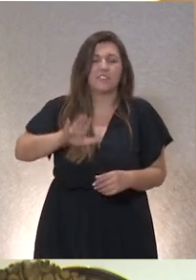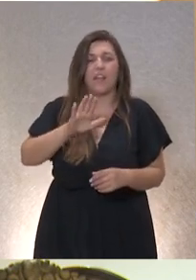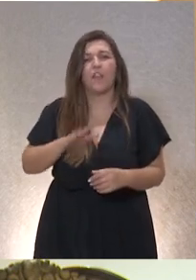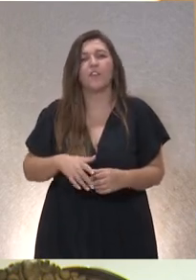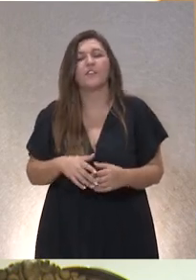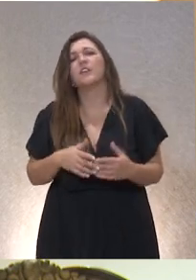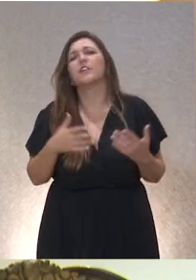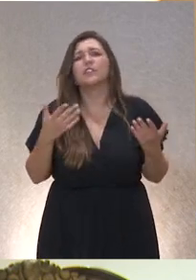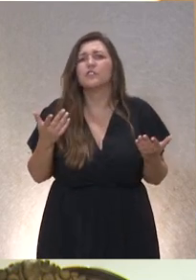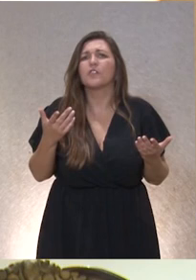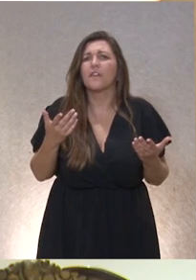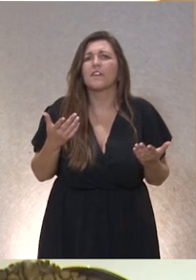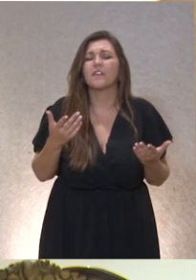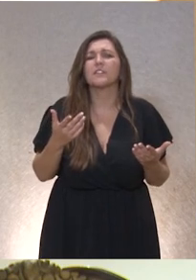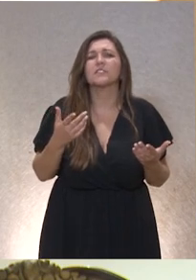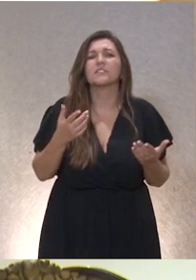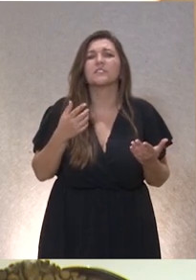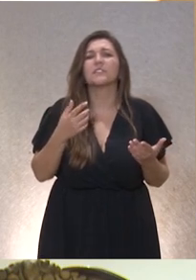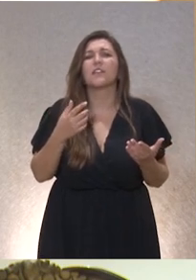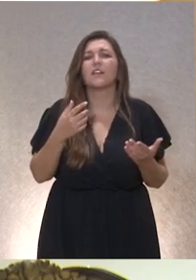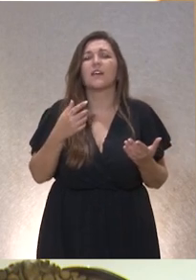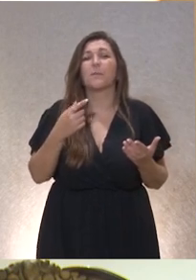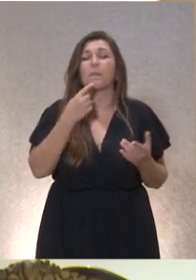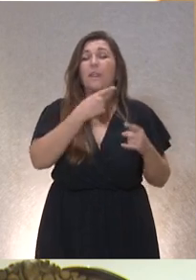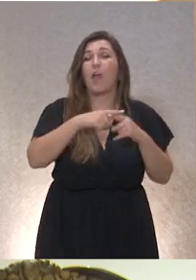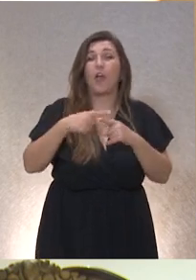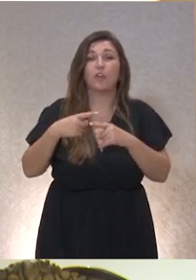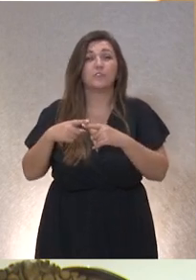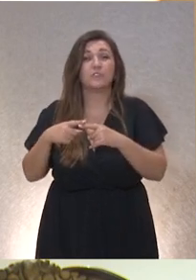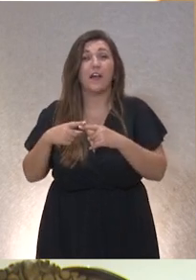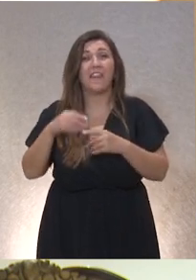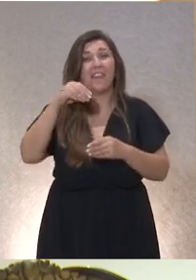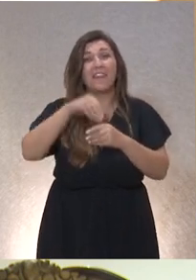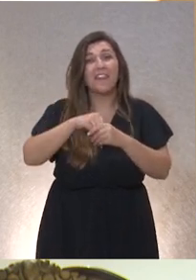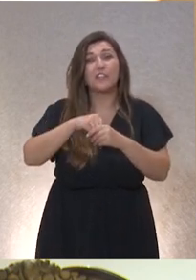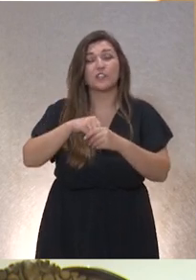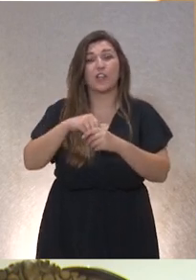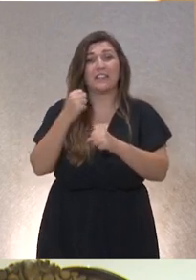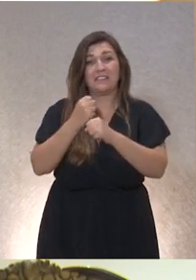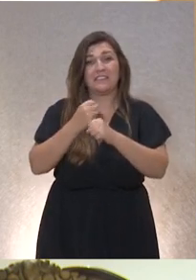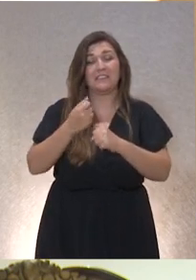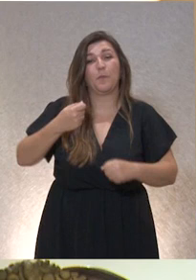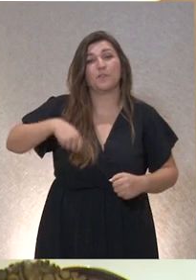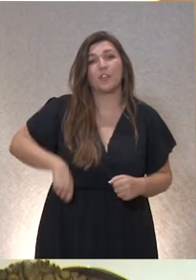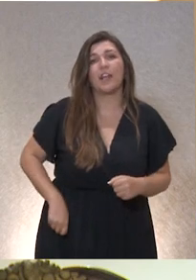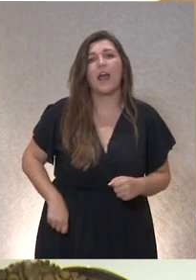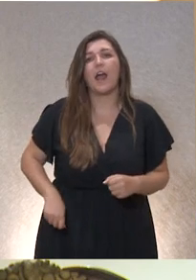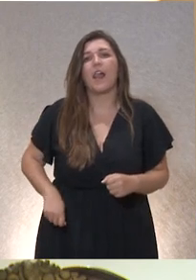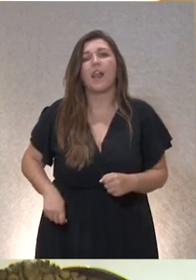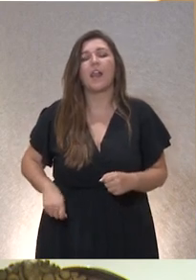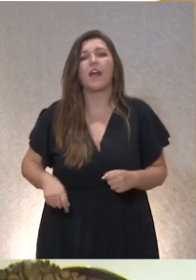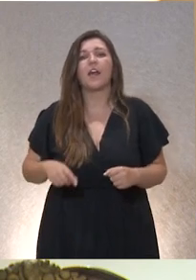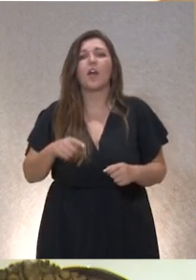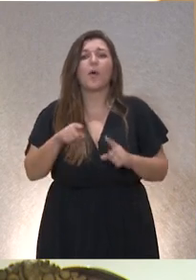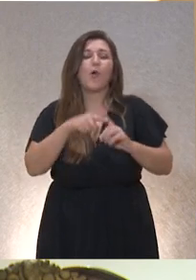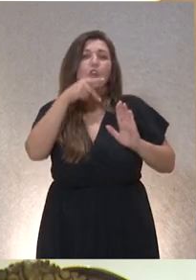definiciones muy elementales pero también sustanciales la deontología profesional forma parte de la naturaleza del periodismo y